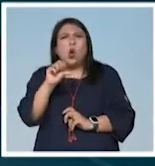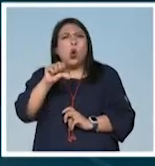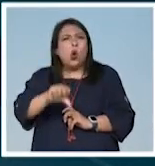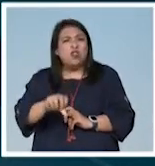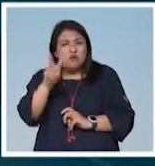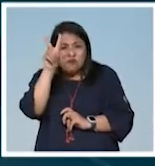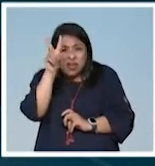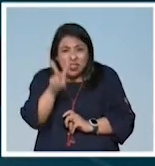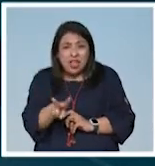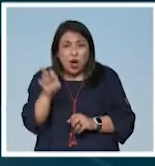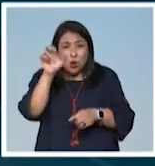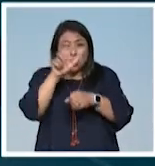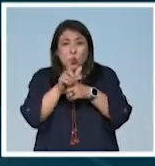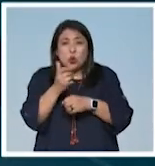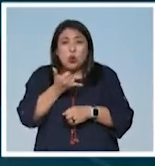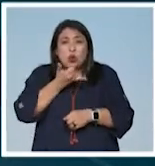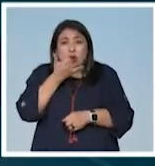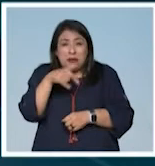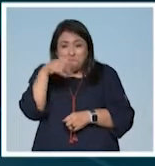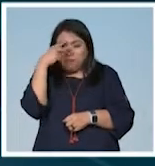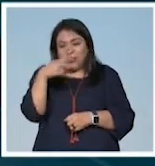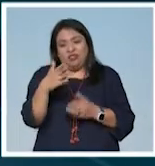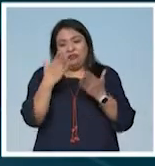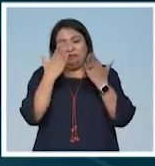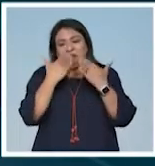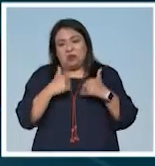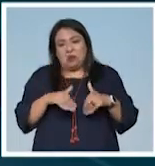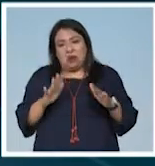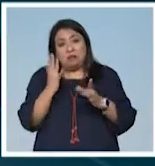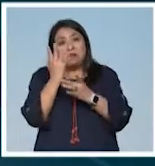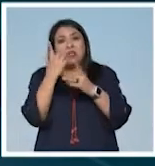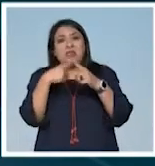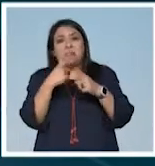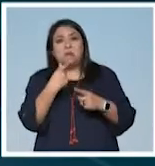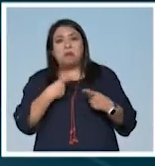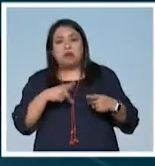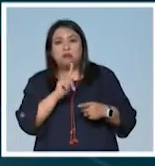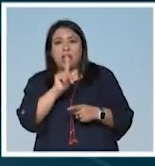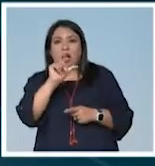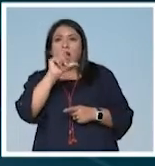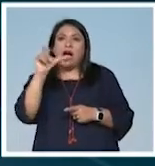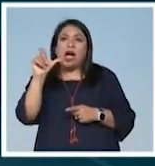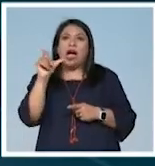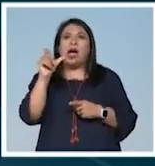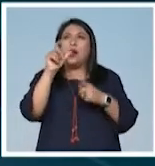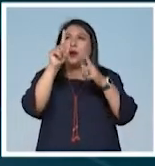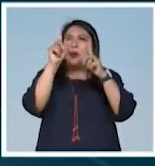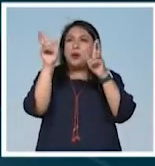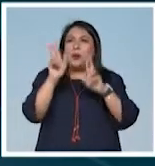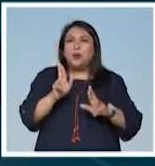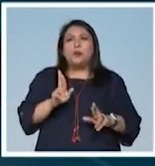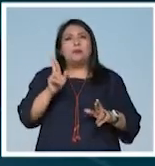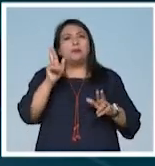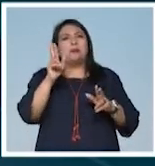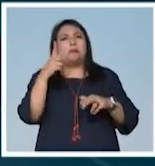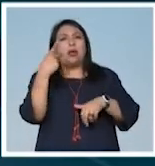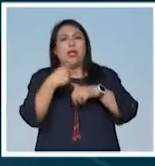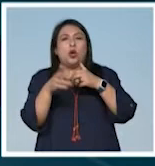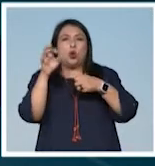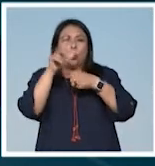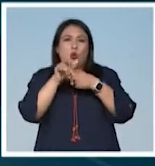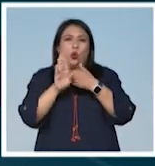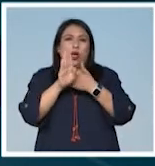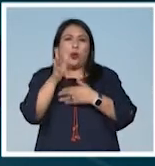una verdadera cultura de la prevención en nuestro país, consideran expertos, en relación a grietas peligrosas y cultura de la